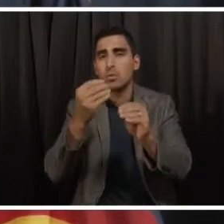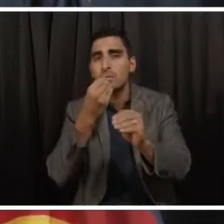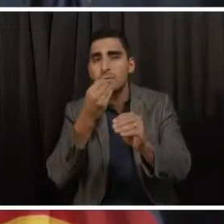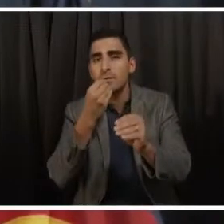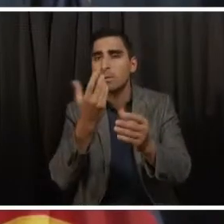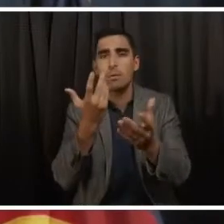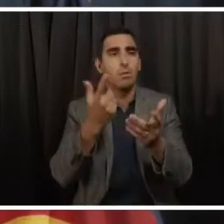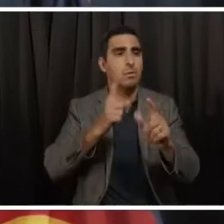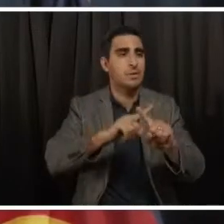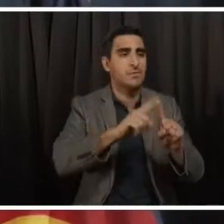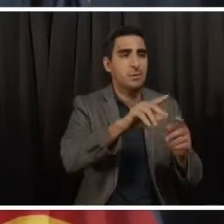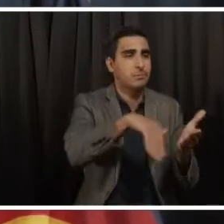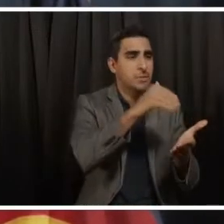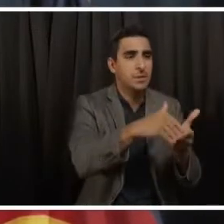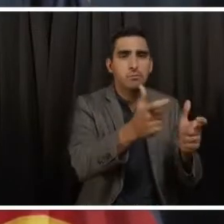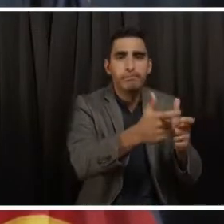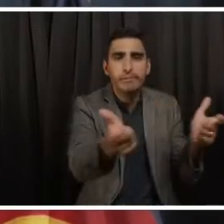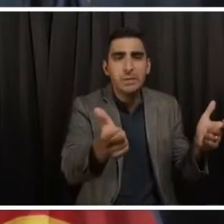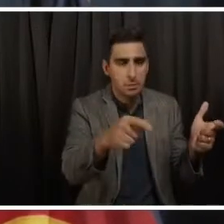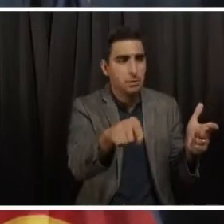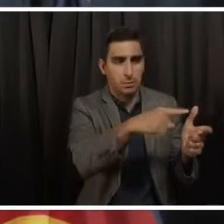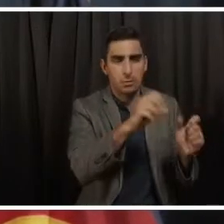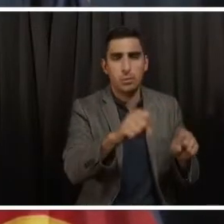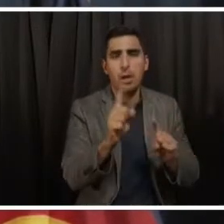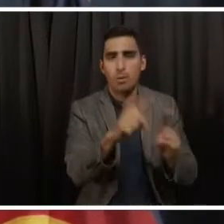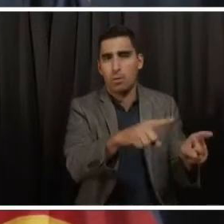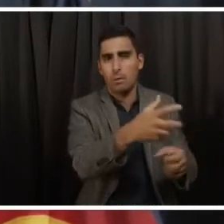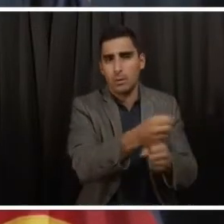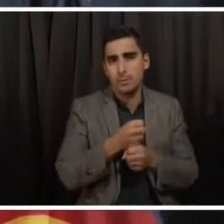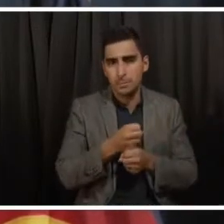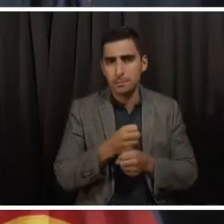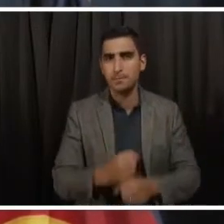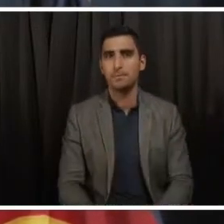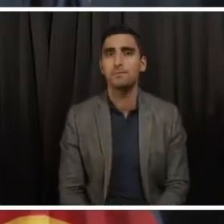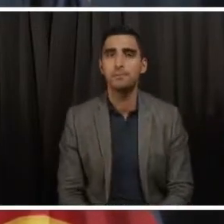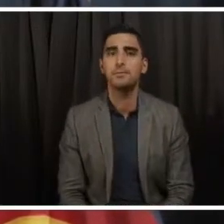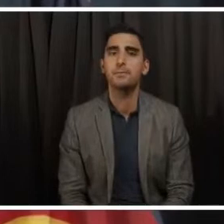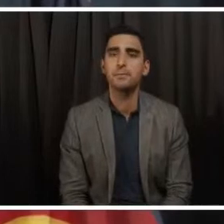centros grandes para recibirlo también.